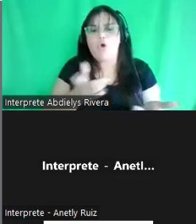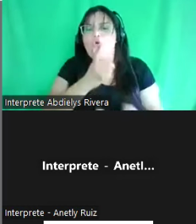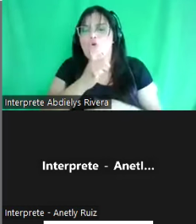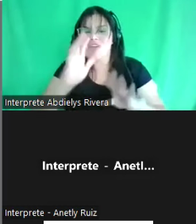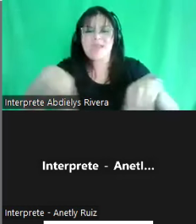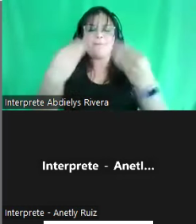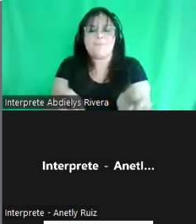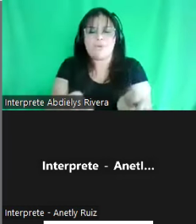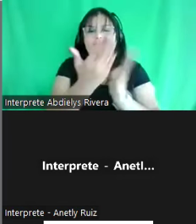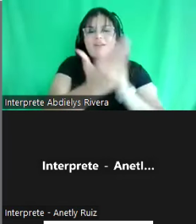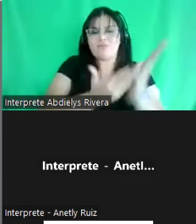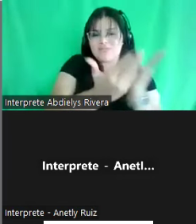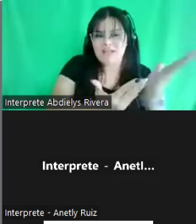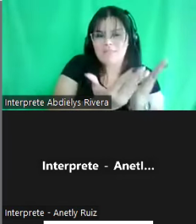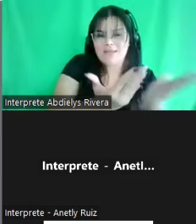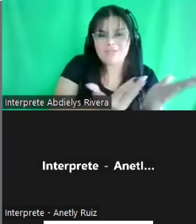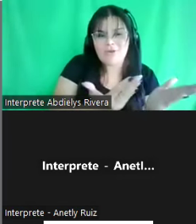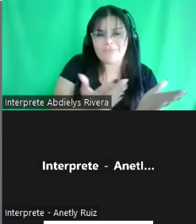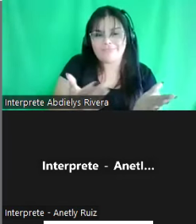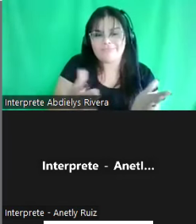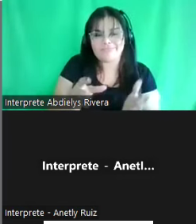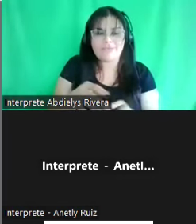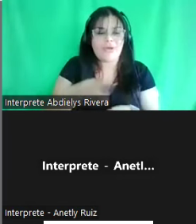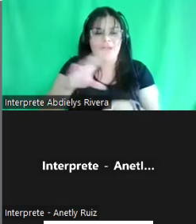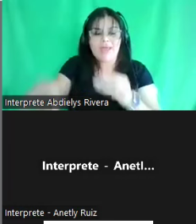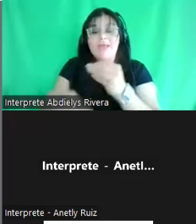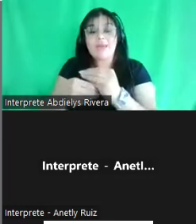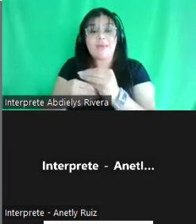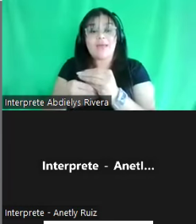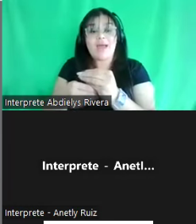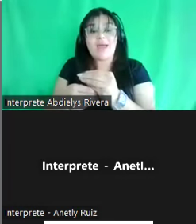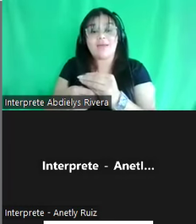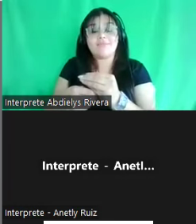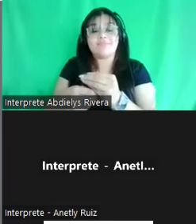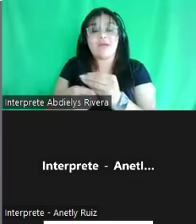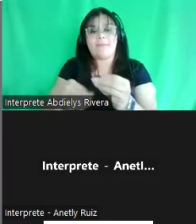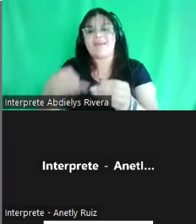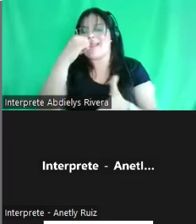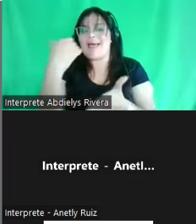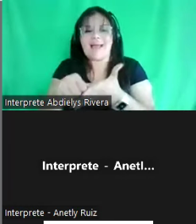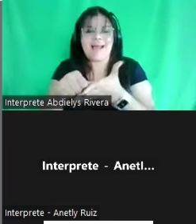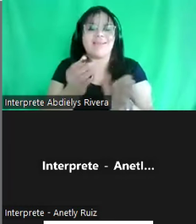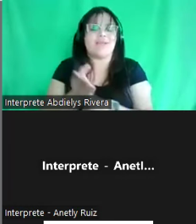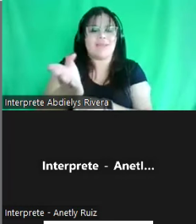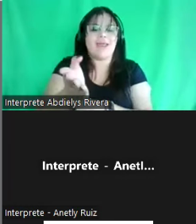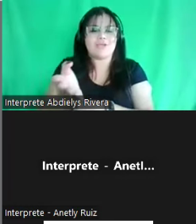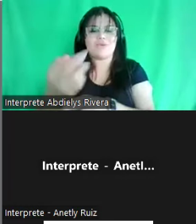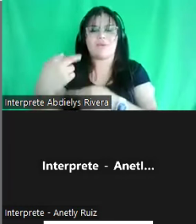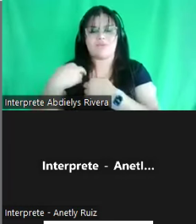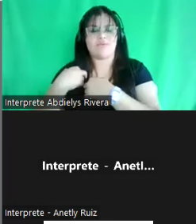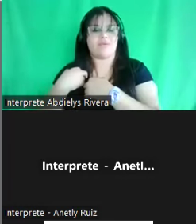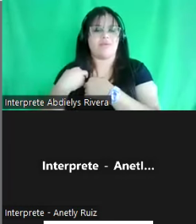más allá de, por ejemplo, el procurador del paciente, que lo refiera, pues, a la Carta de Derechos y Responsabilidades del